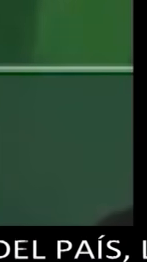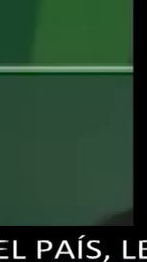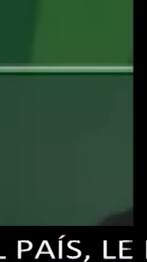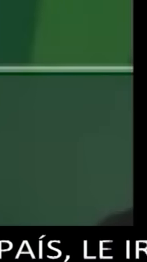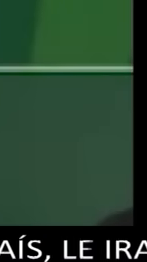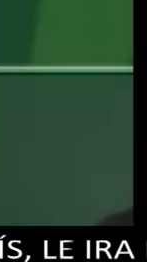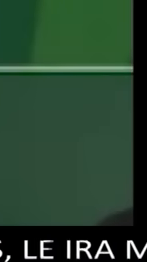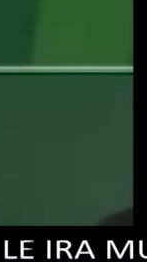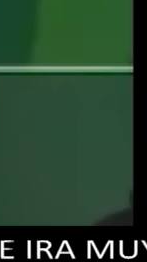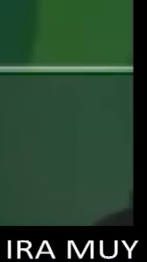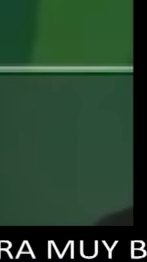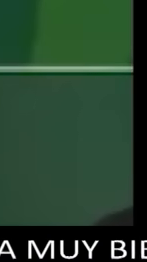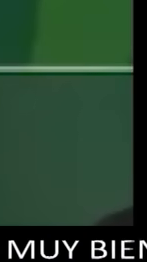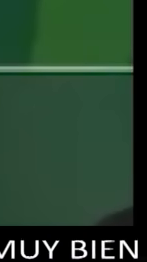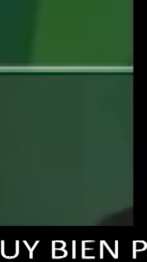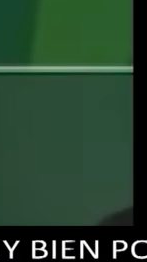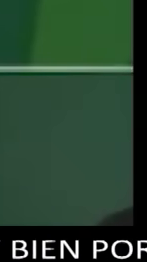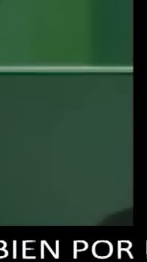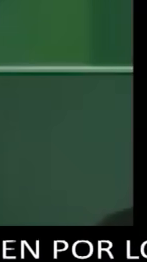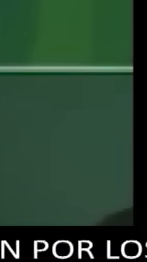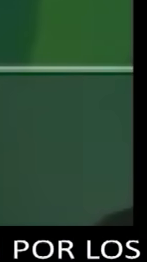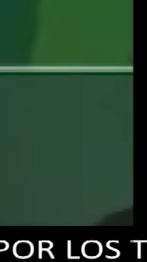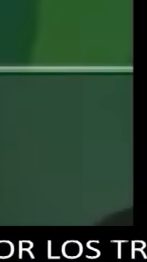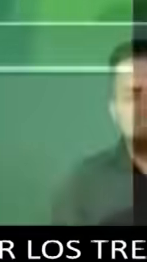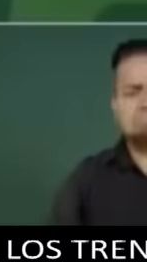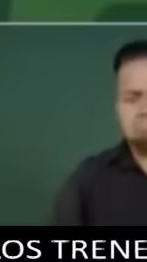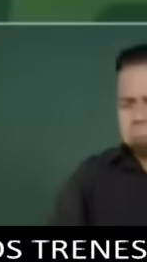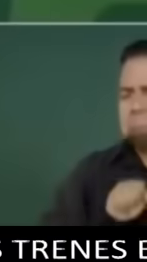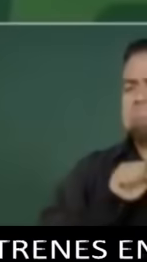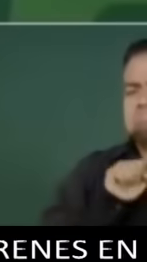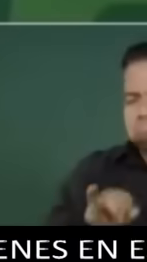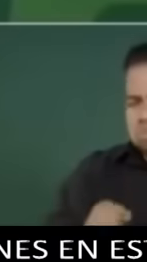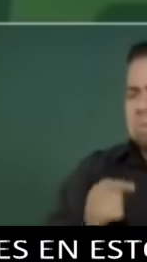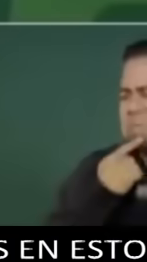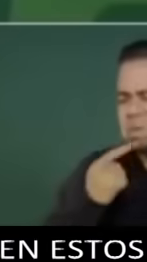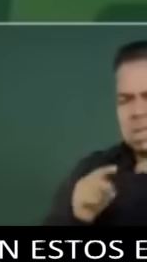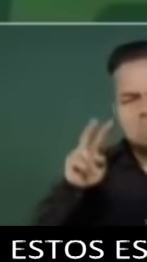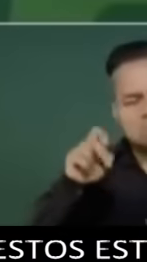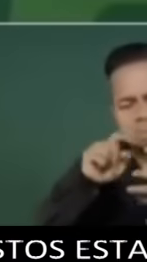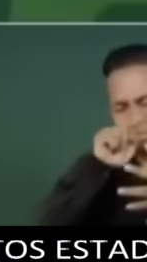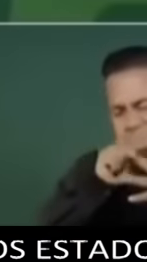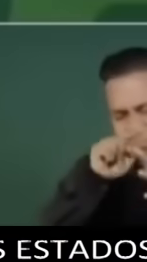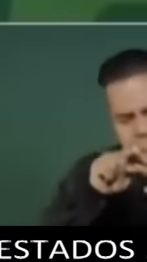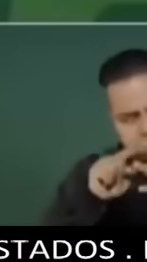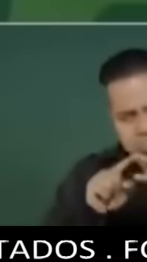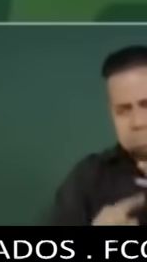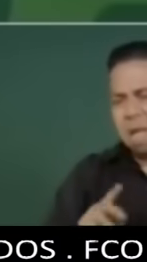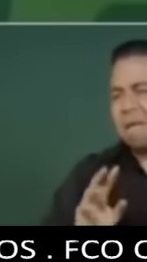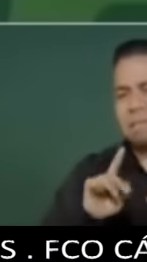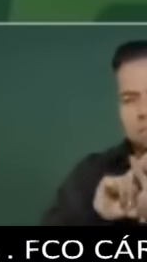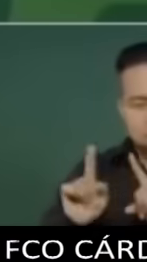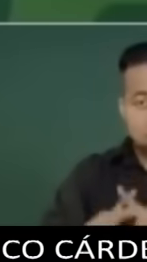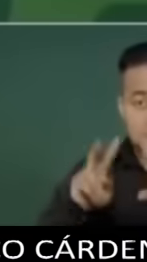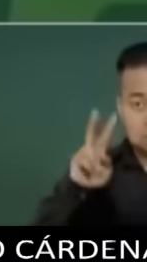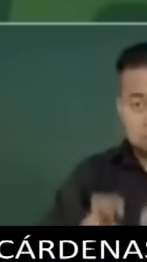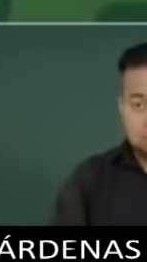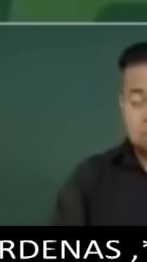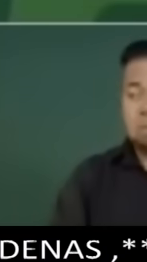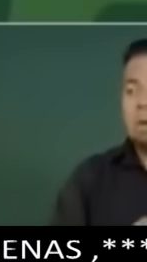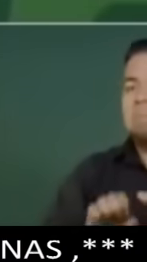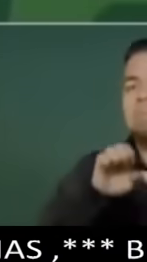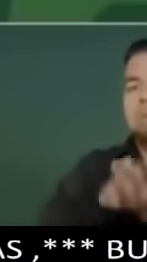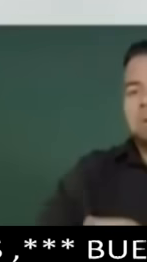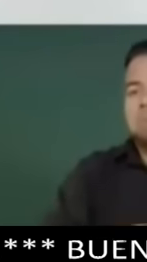Yo no puedo hablar de eso si no me cepillan. Es lo que dice el presidente de la República, me cepillan si hablo de